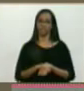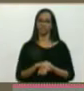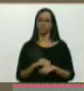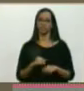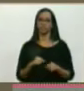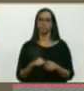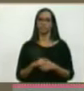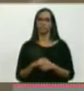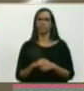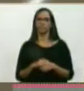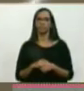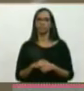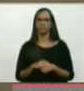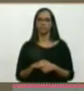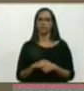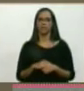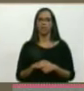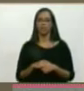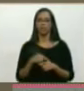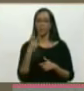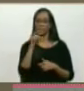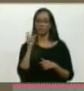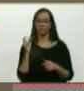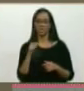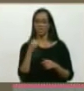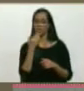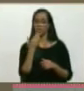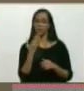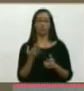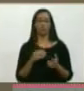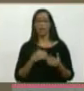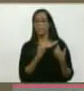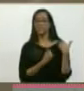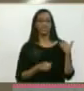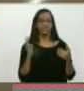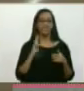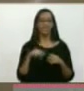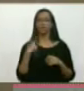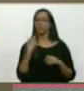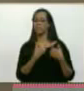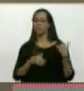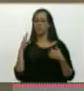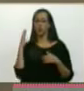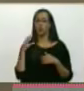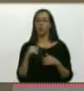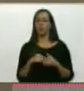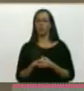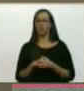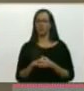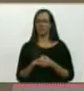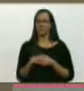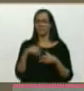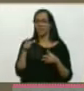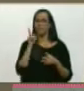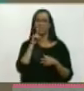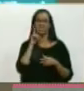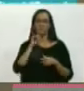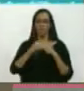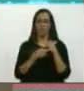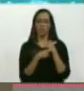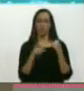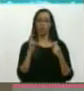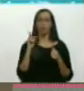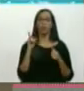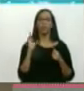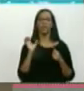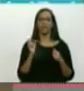Benevisión y Paso 1, dos personajes que aburren. Ni uno es presidente de Venezuela, ni el otro es presidente de Colombia. Numeral la tusa de Guaidó y Duque.